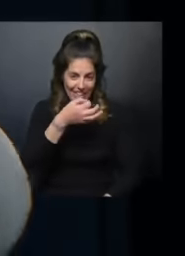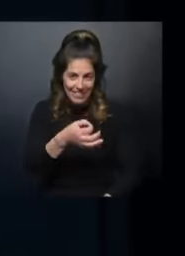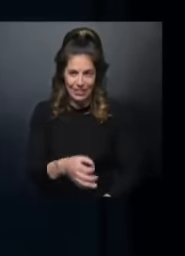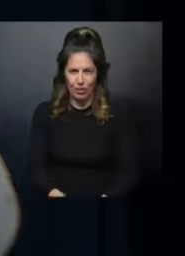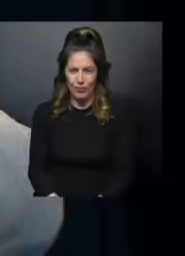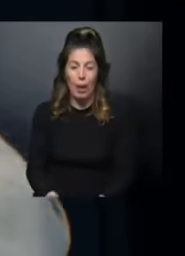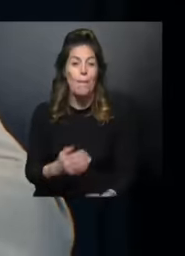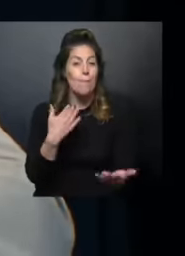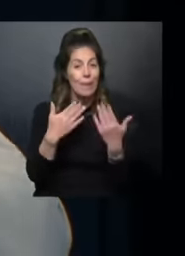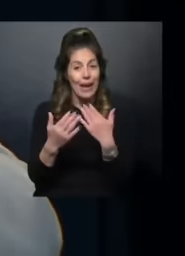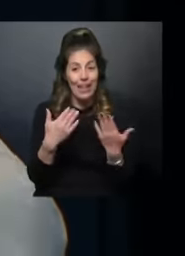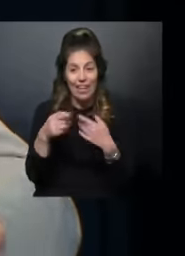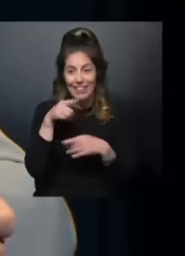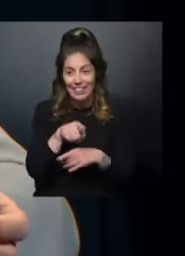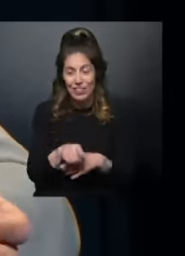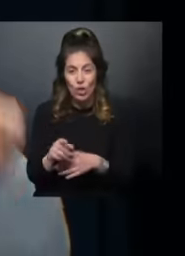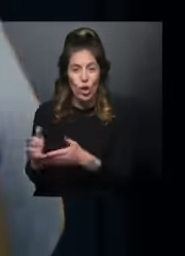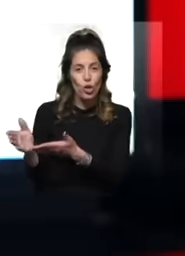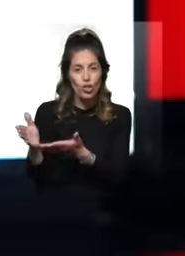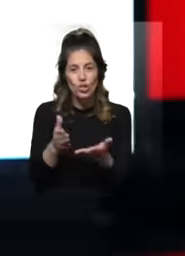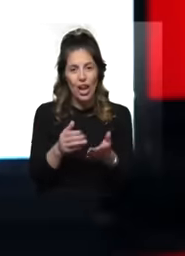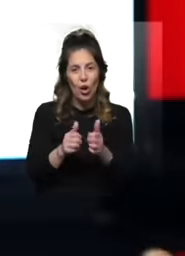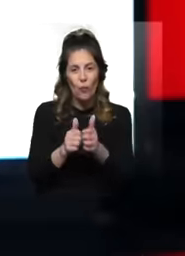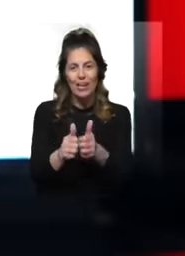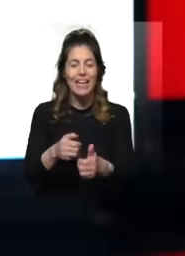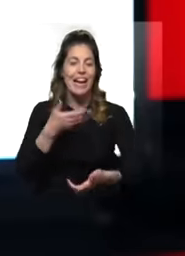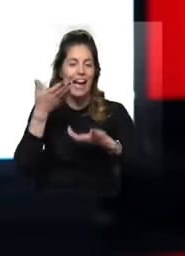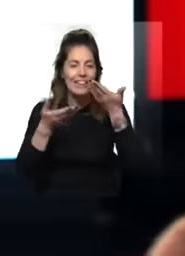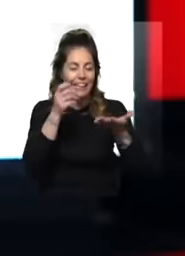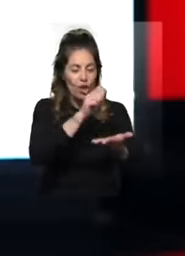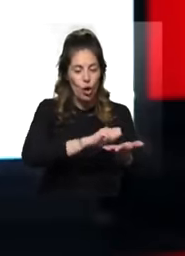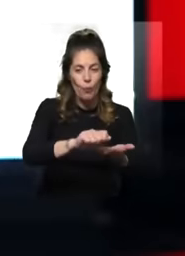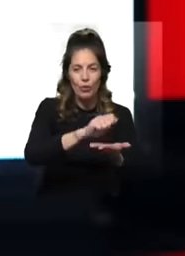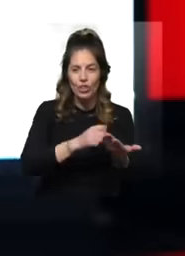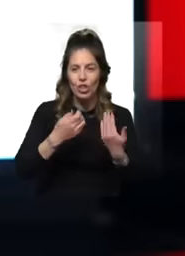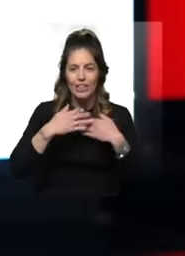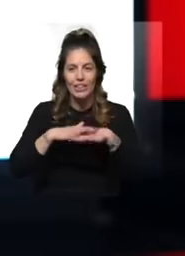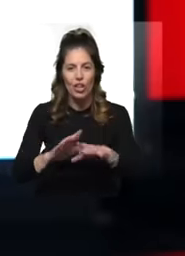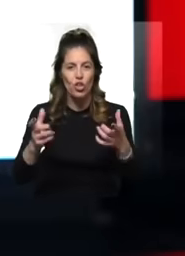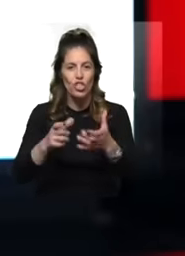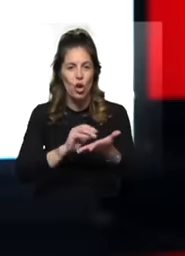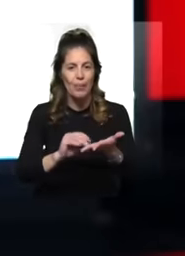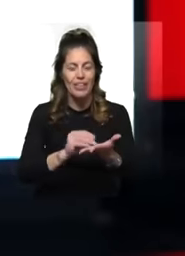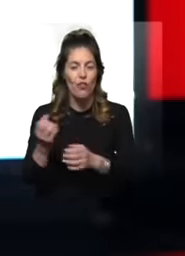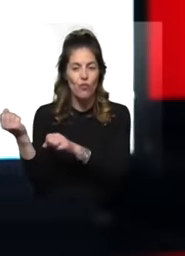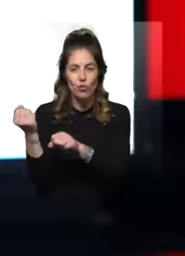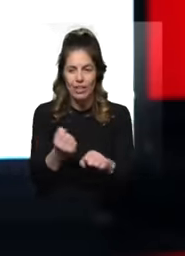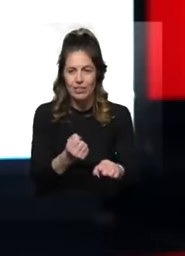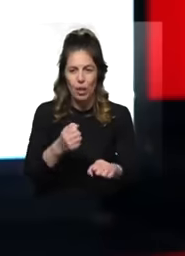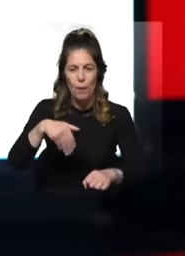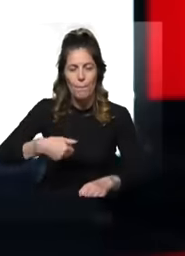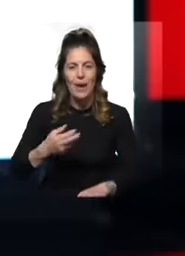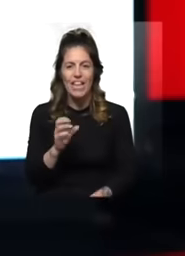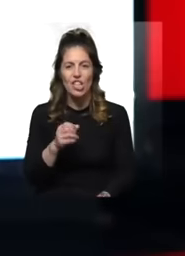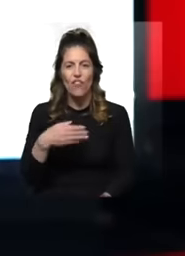Porque para hablar de eso nos acompaña Diane Denoir, cantante y compositora, integrante del Consejo Administrativo de la Fundación Mario